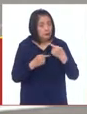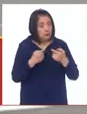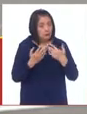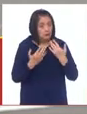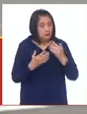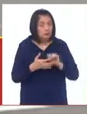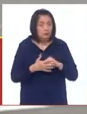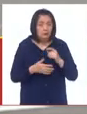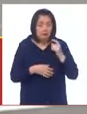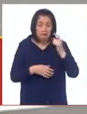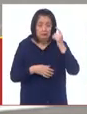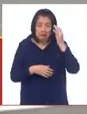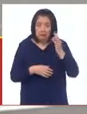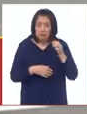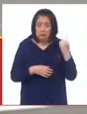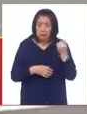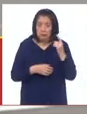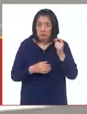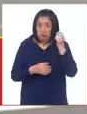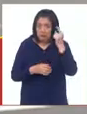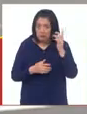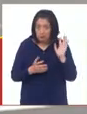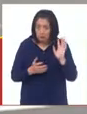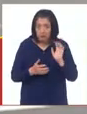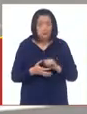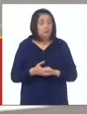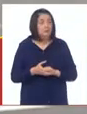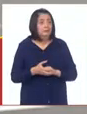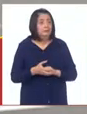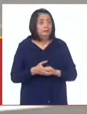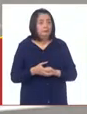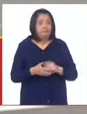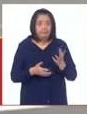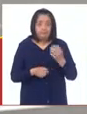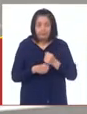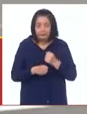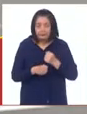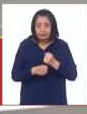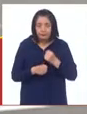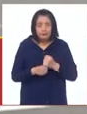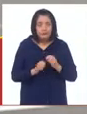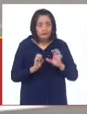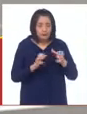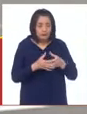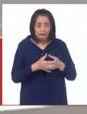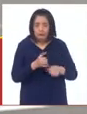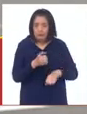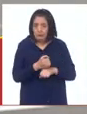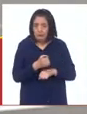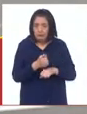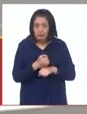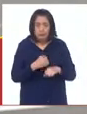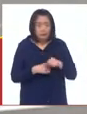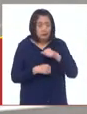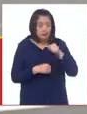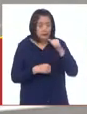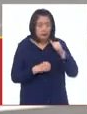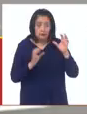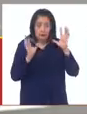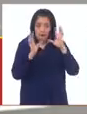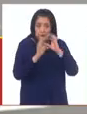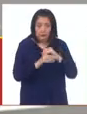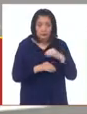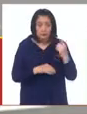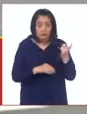que lo entendieron todos y con el trabajo de nuestro equipo de fútbol ayer en la noche,